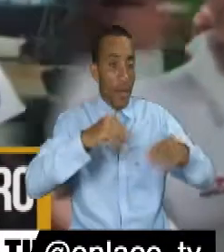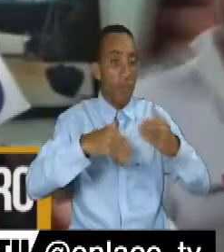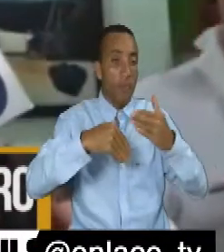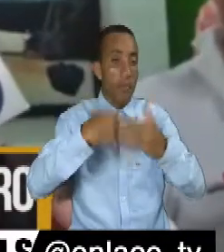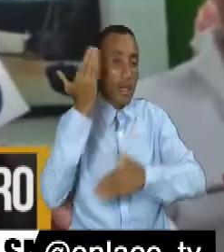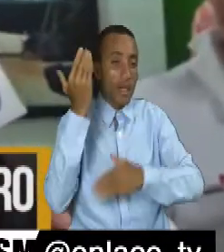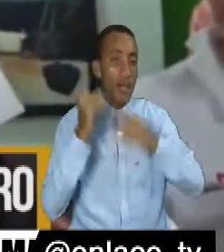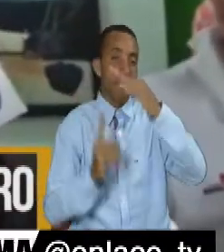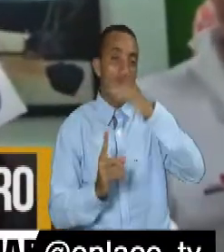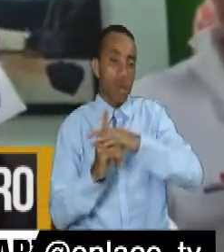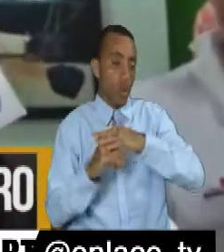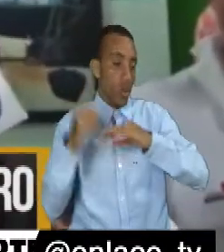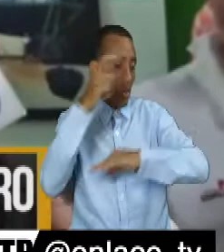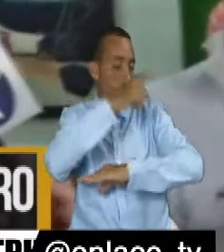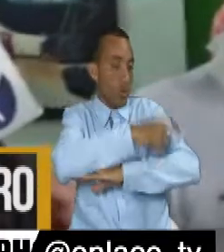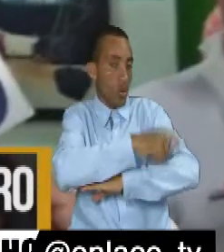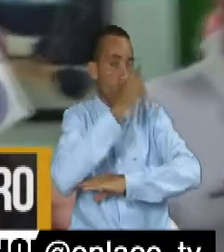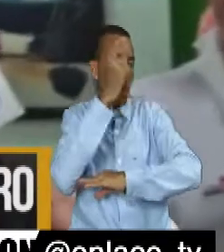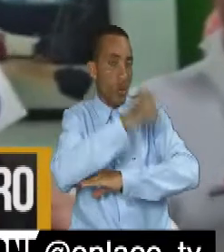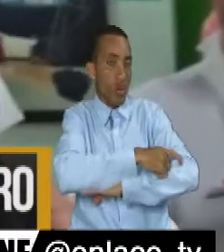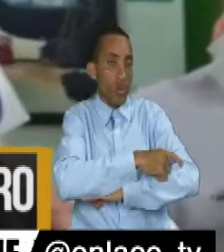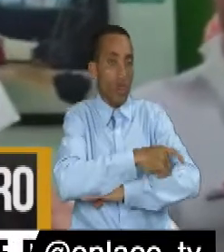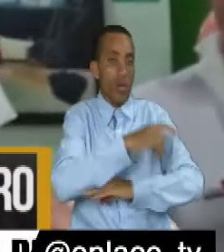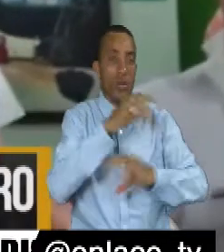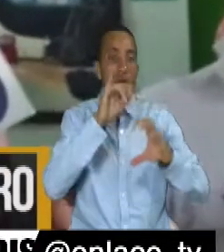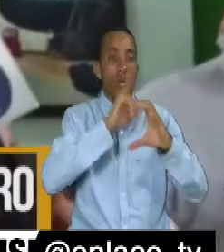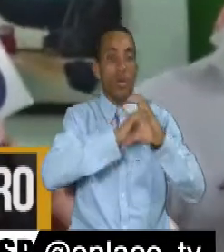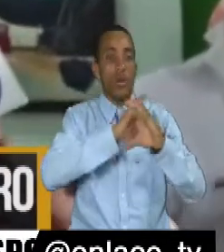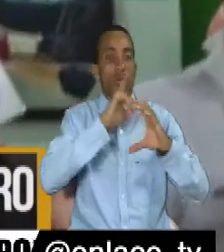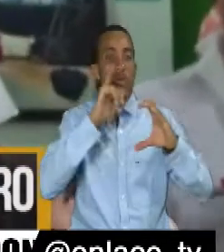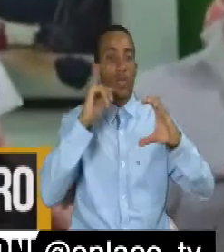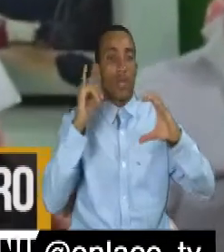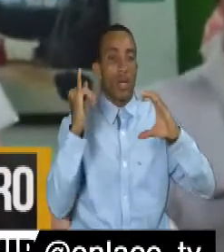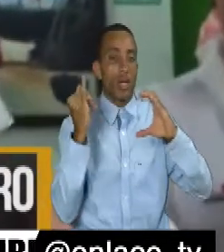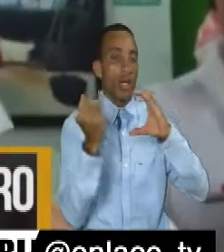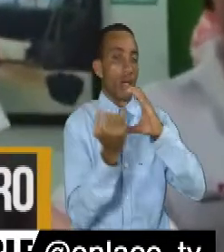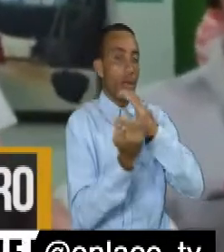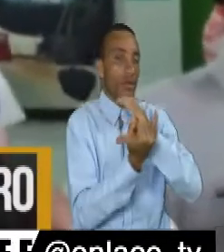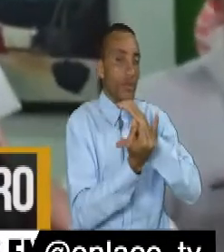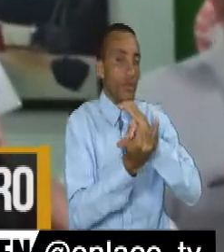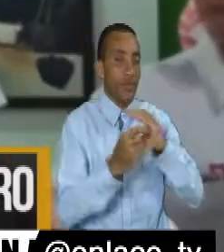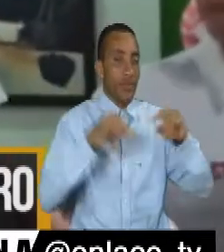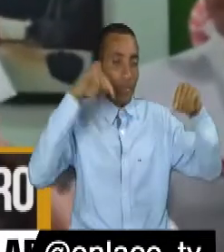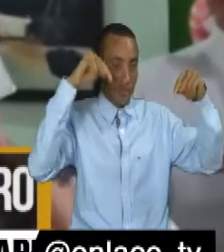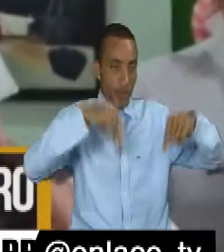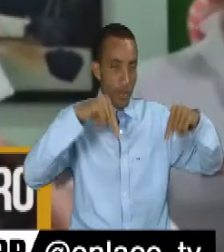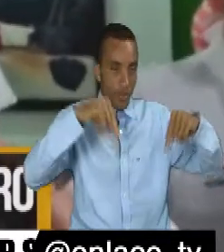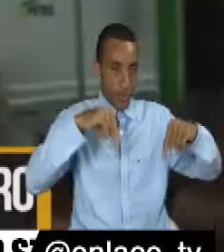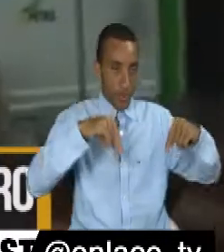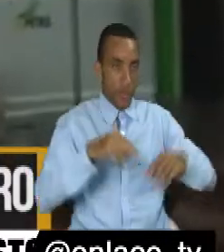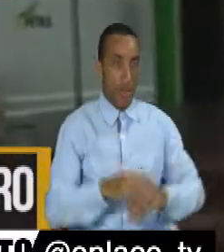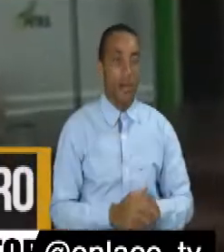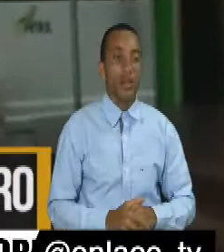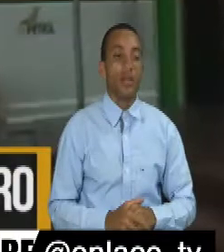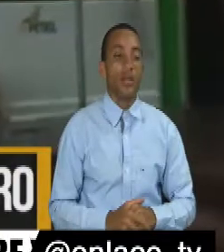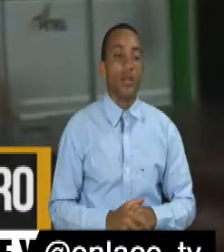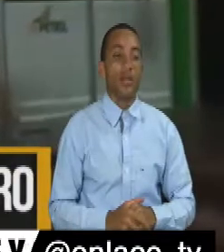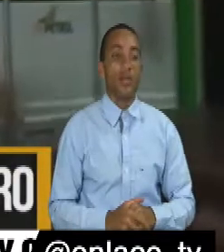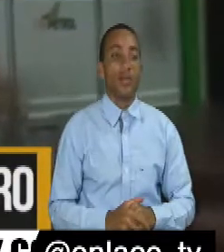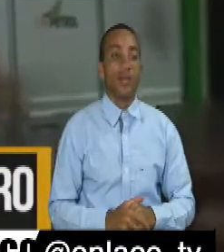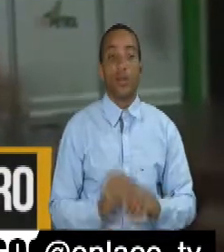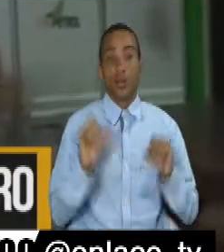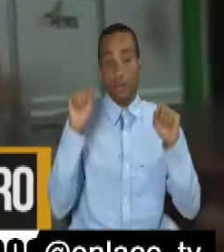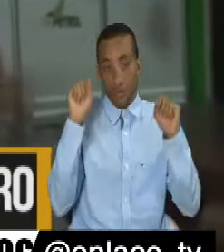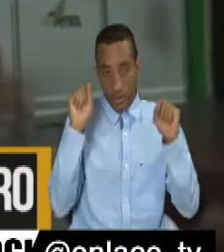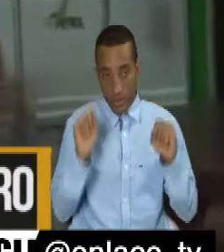petróleo y aquí iniciamos, continuamos la defensa para la modernización de la refinería. Podemos decir que en los últimos